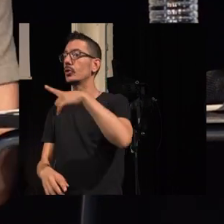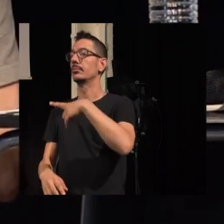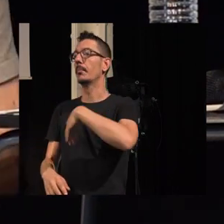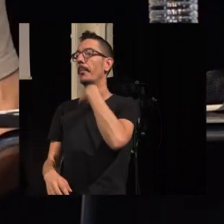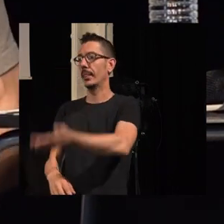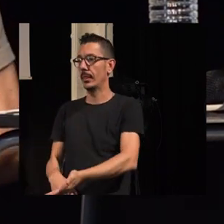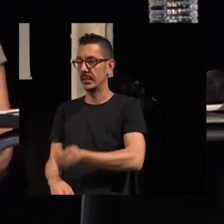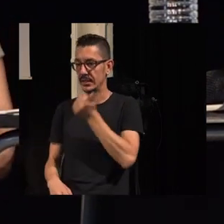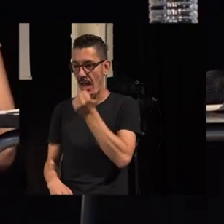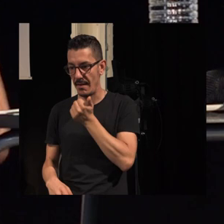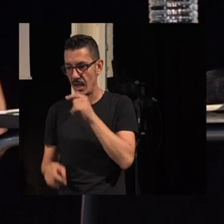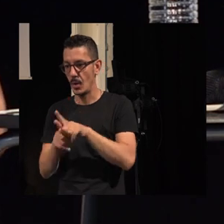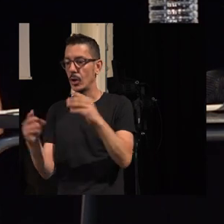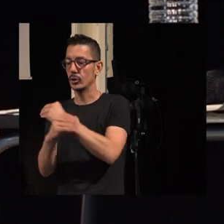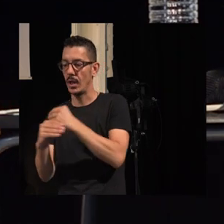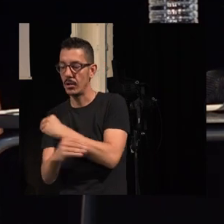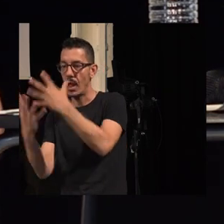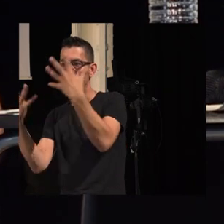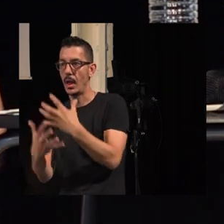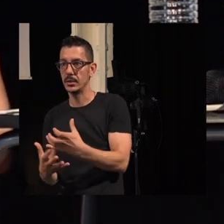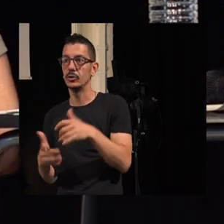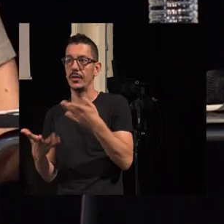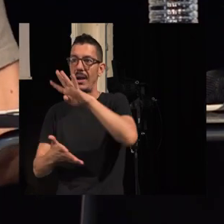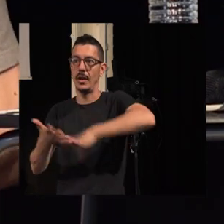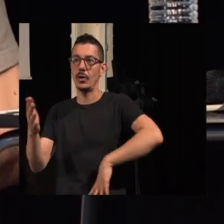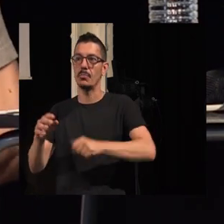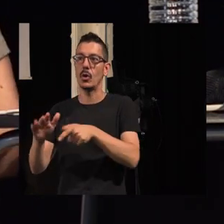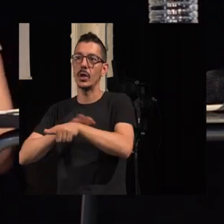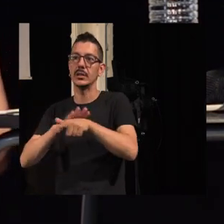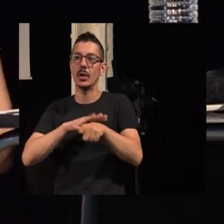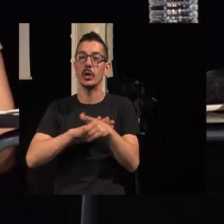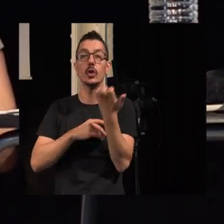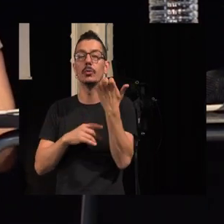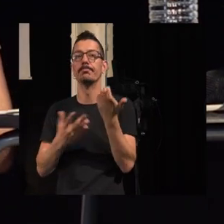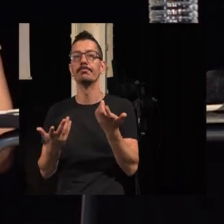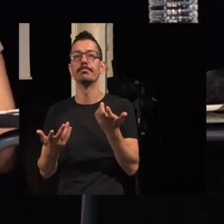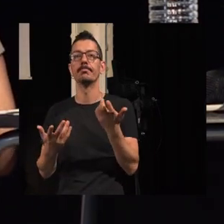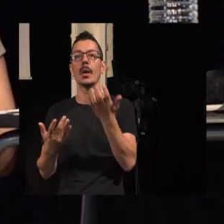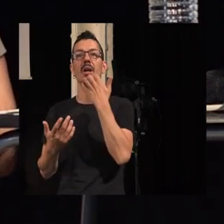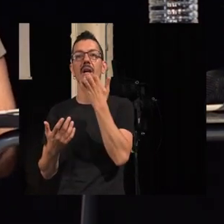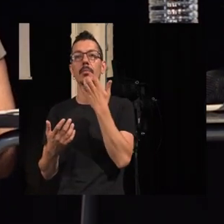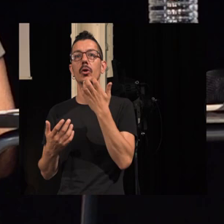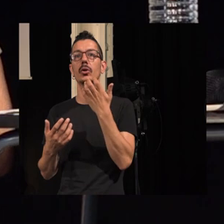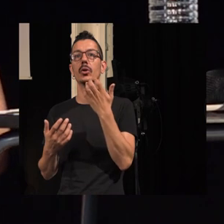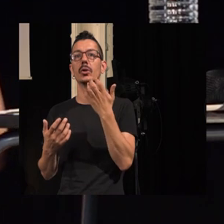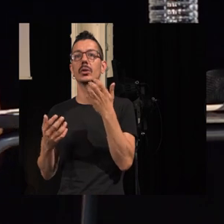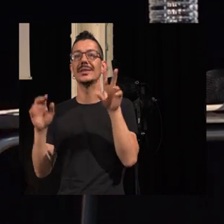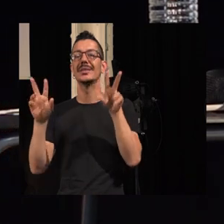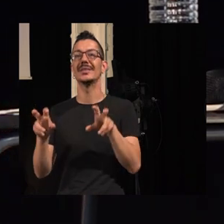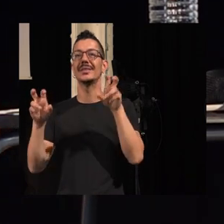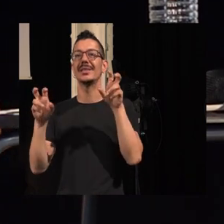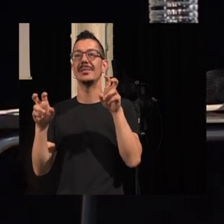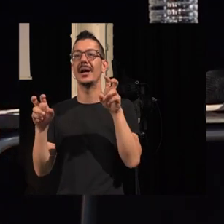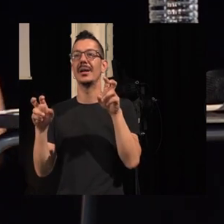sus contradicciones. Y claro, gestionar una ciudad, yo no imagino las dificultades y objeciones